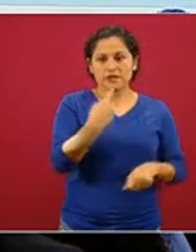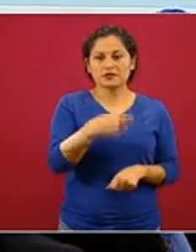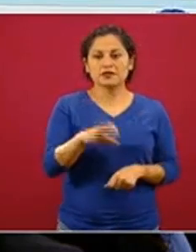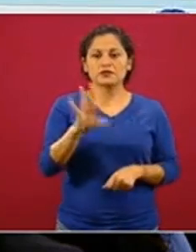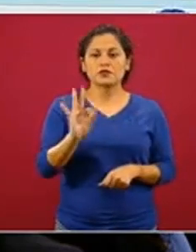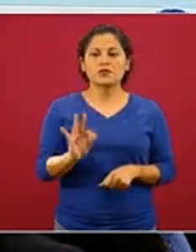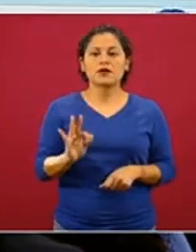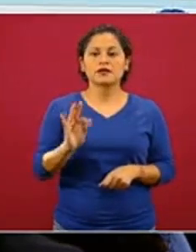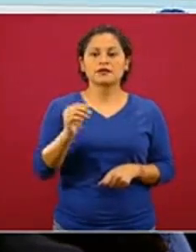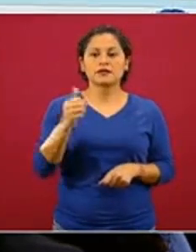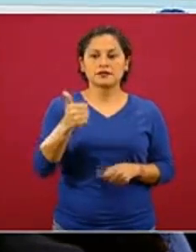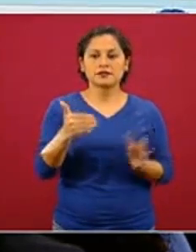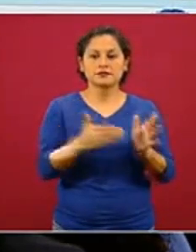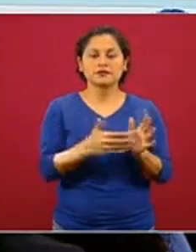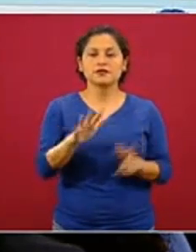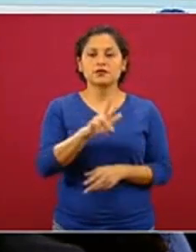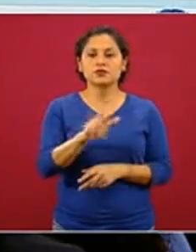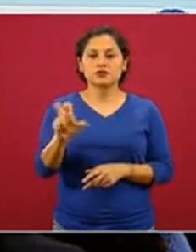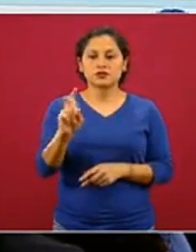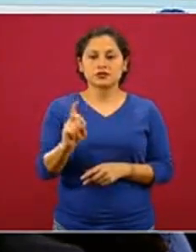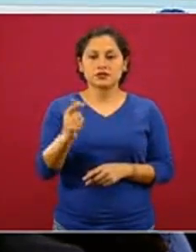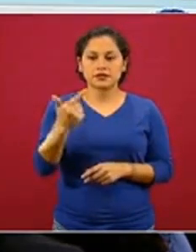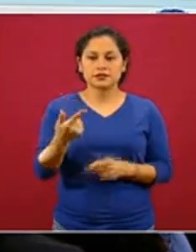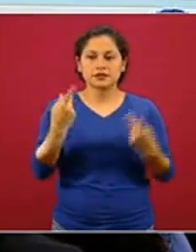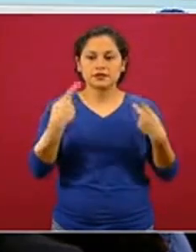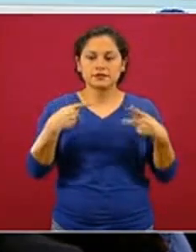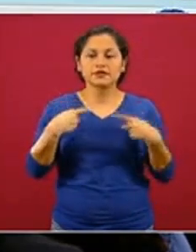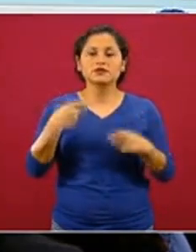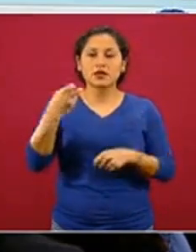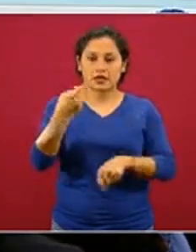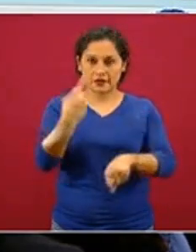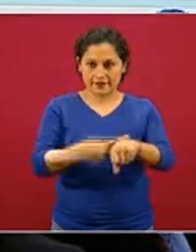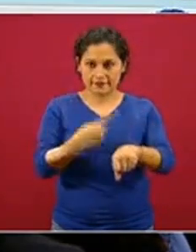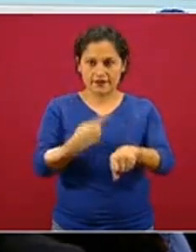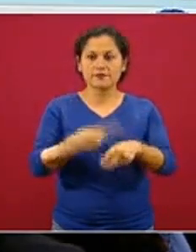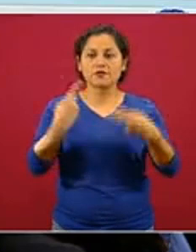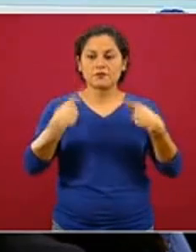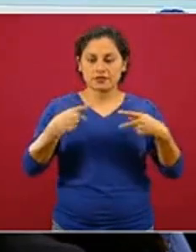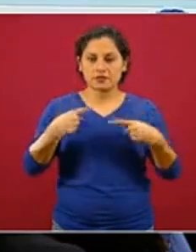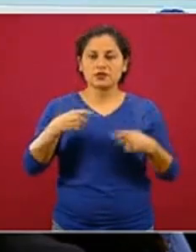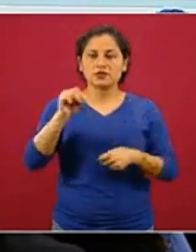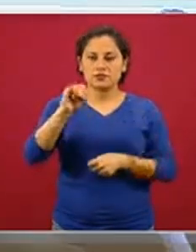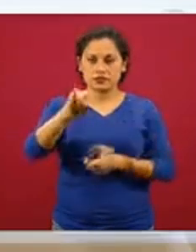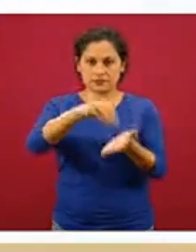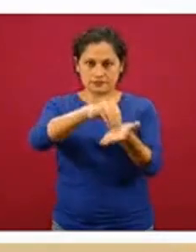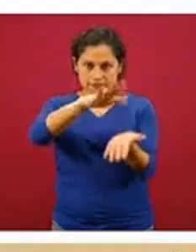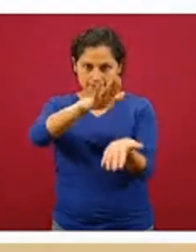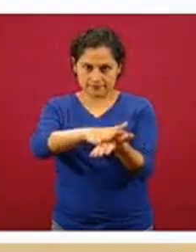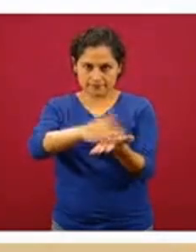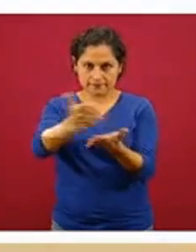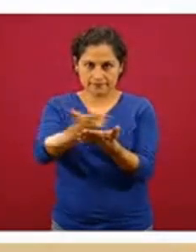146.837 personas han tenido COVID y este ha sido confirmado y registrado, notificado.